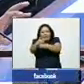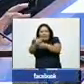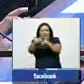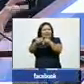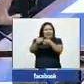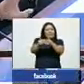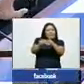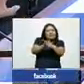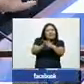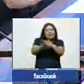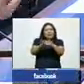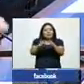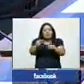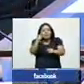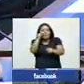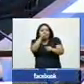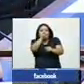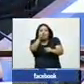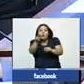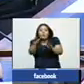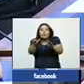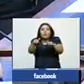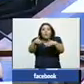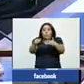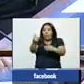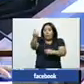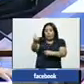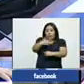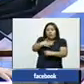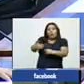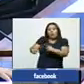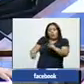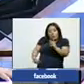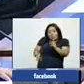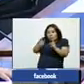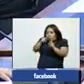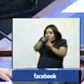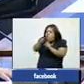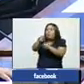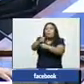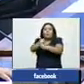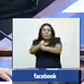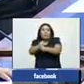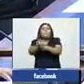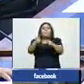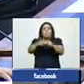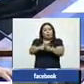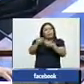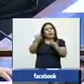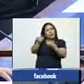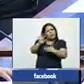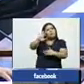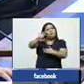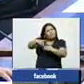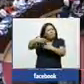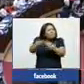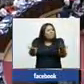diferentes formas de ver el enfoque que el Ejecutivo le está dando a la seguridad pública. Pero esperemos resultados.